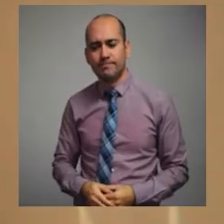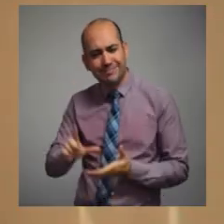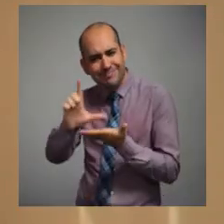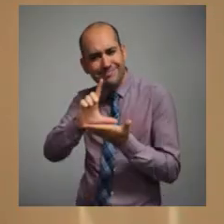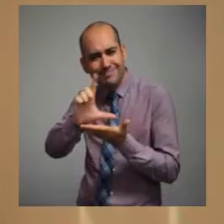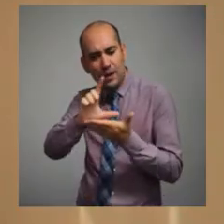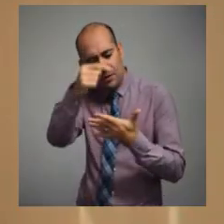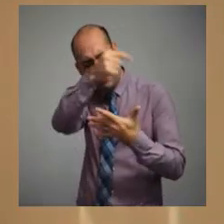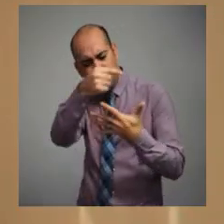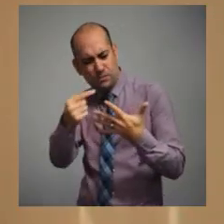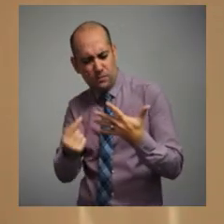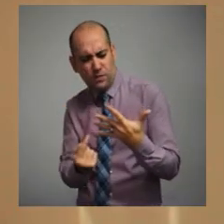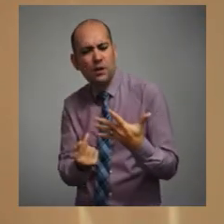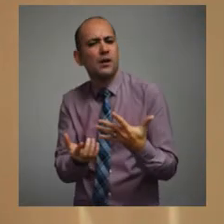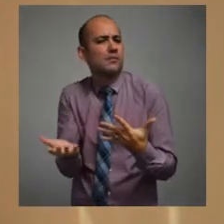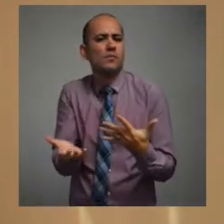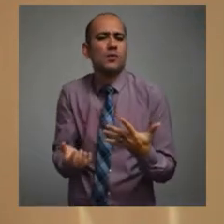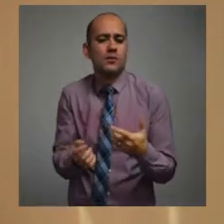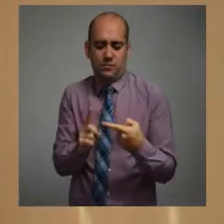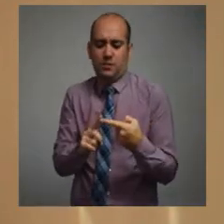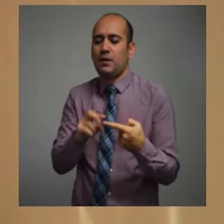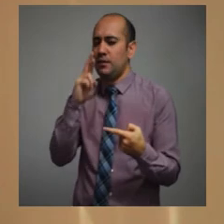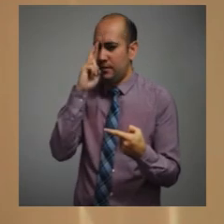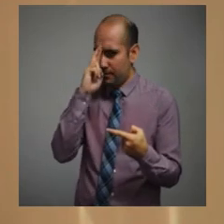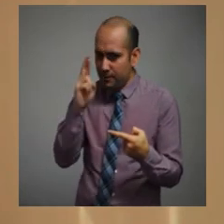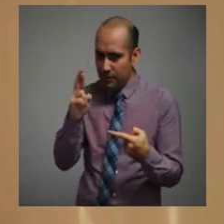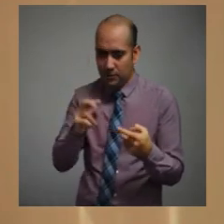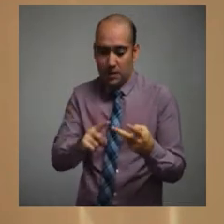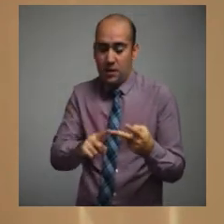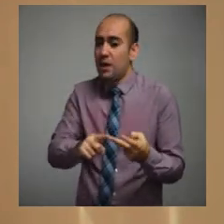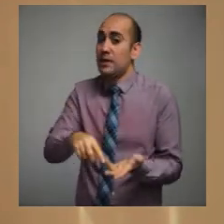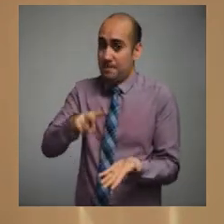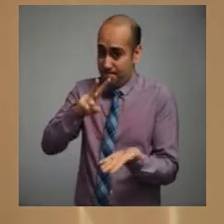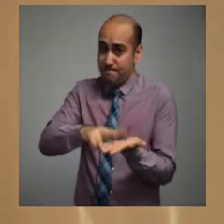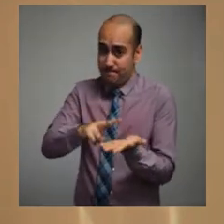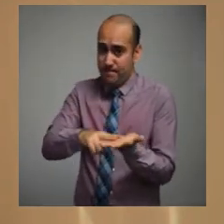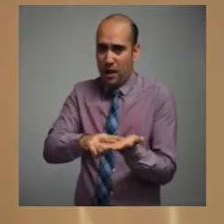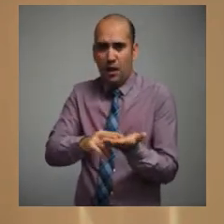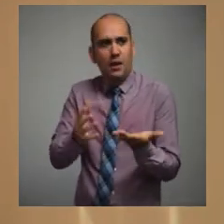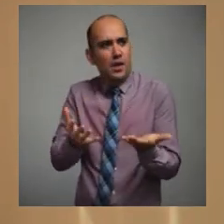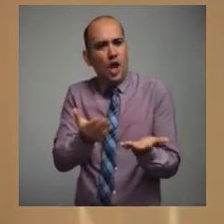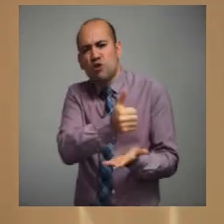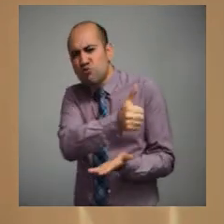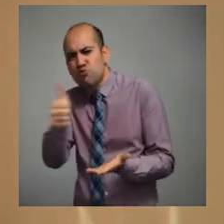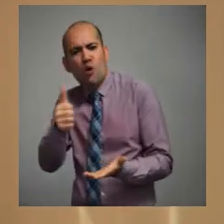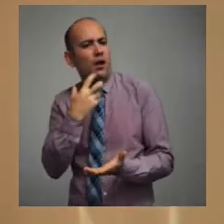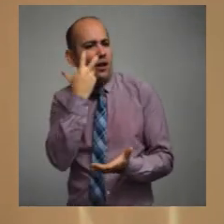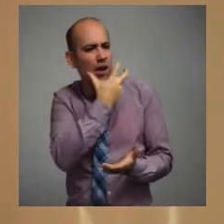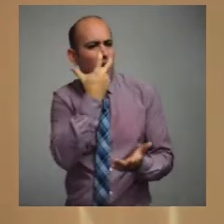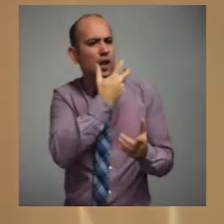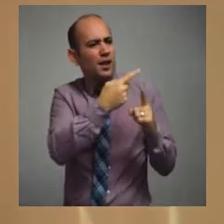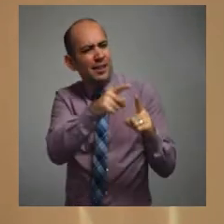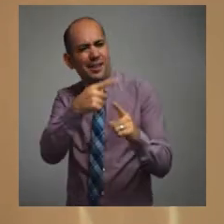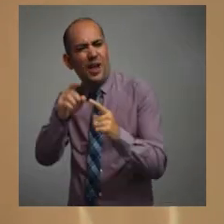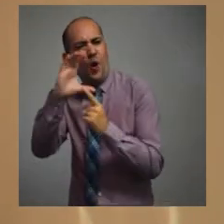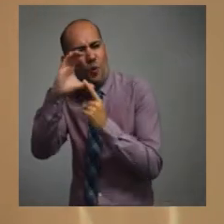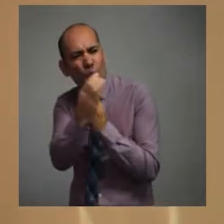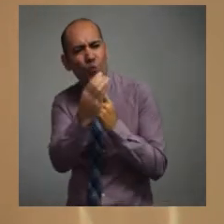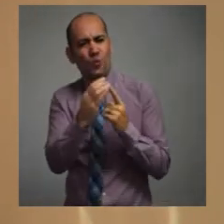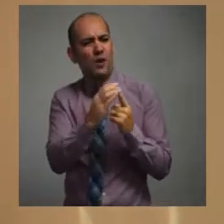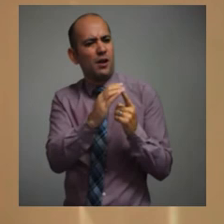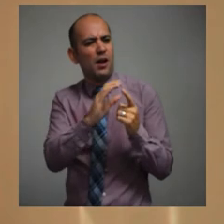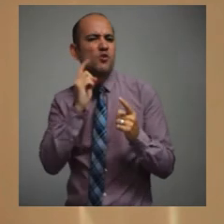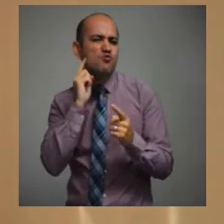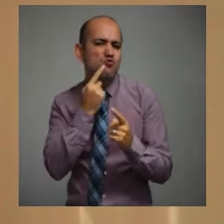Los valores que sustentan nuestro modelo educativo son el respeto, la honestidad y la diversidad de cada uno de